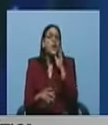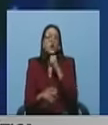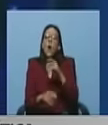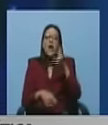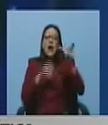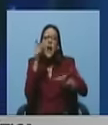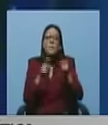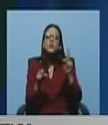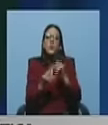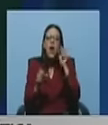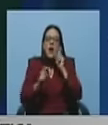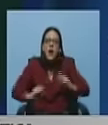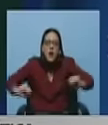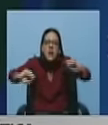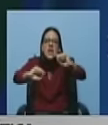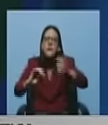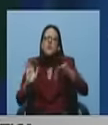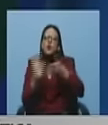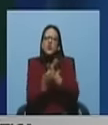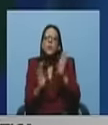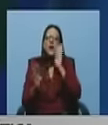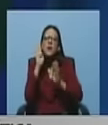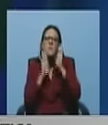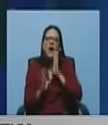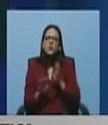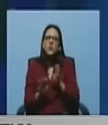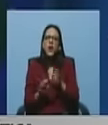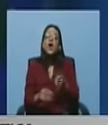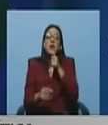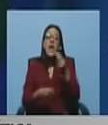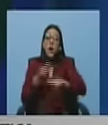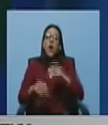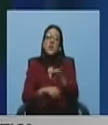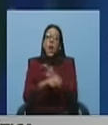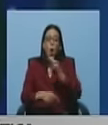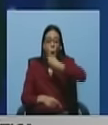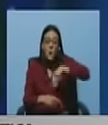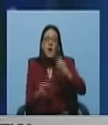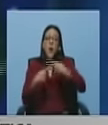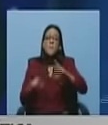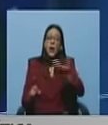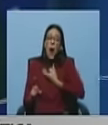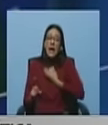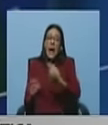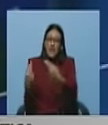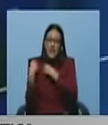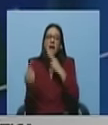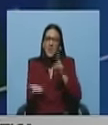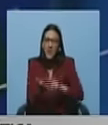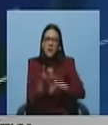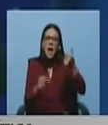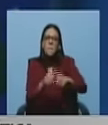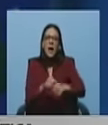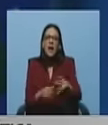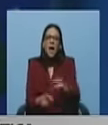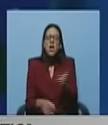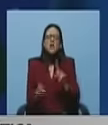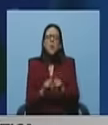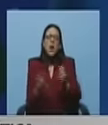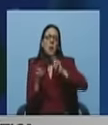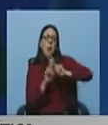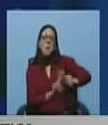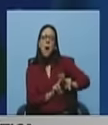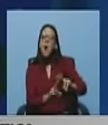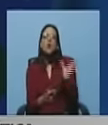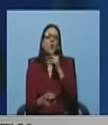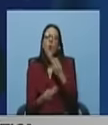basura excepto Corpo Zulia y el gobierno nacional que lo está haciendo. Pero la alcaldía de Maracaibo se desentendió totalmente de